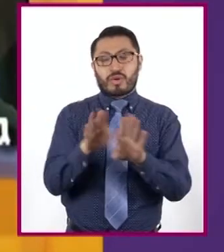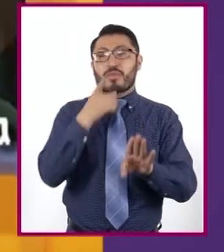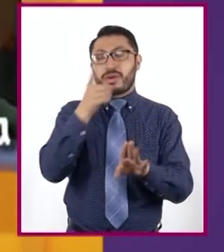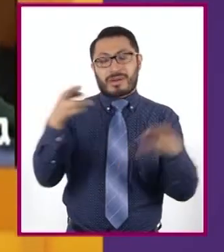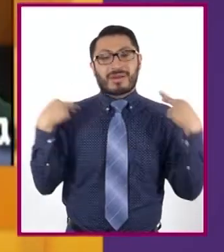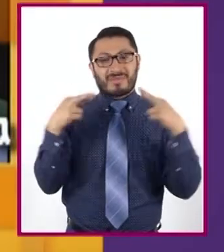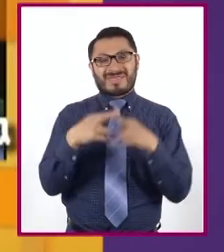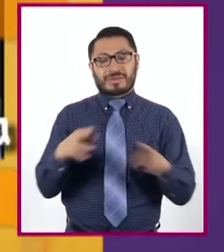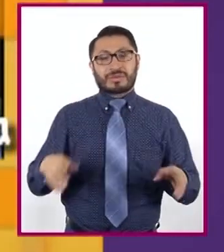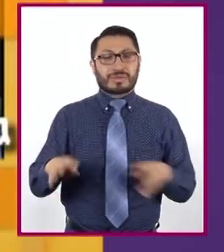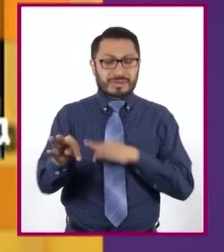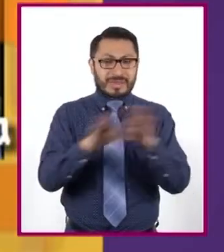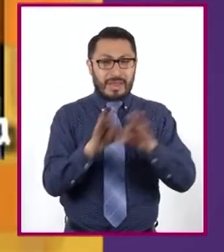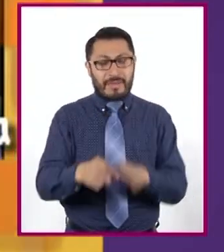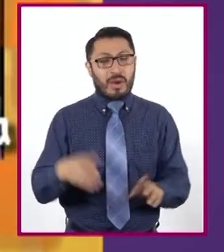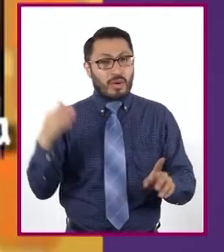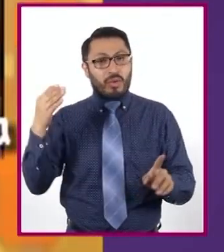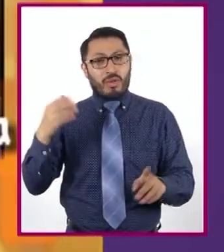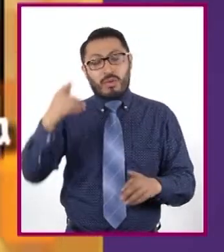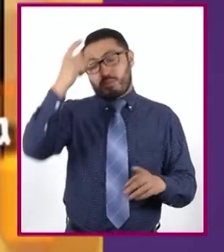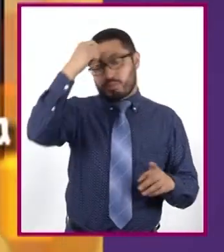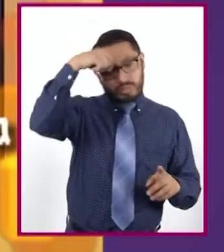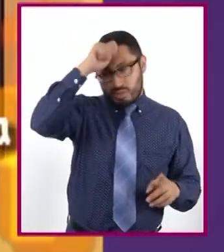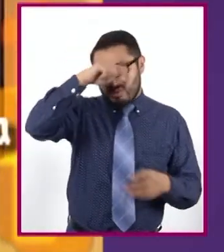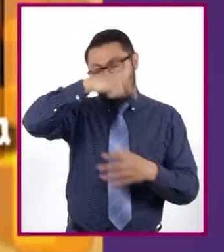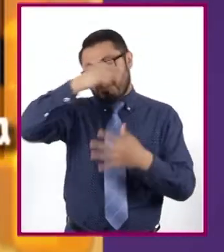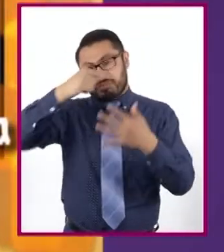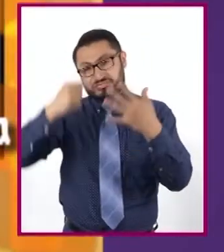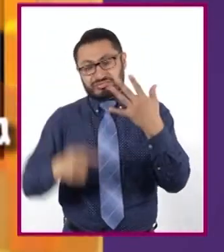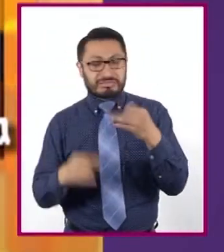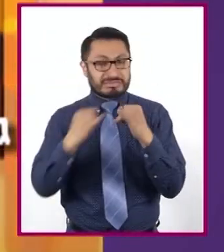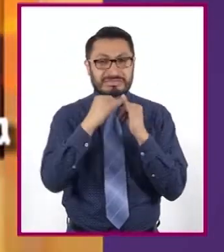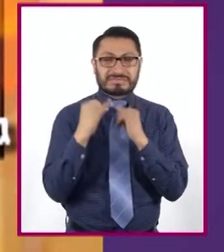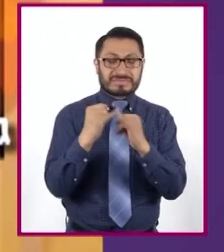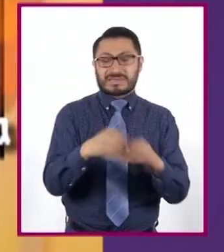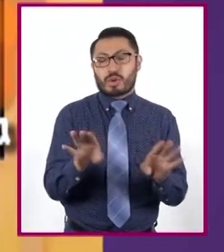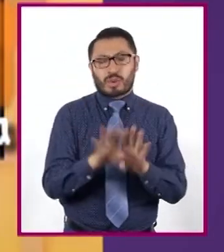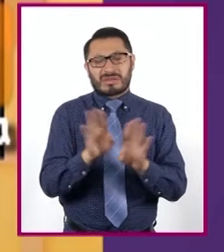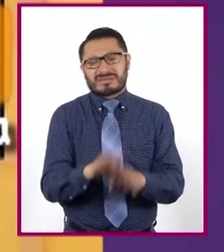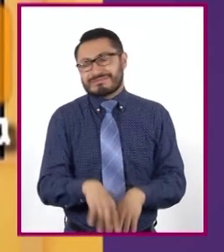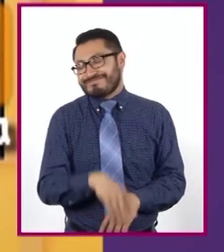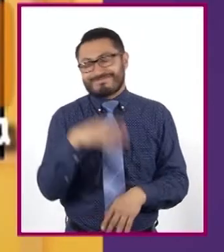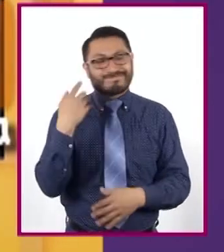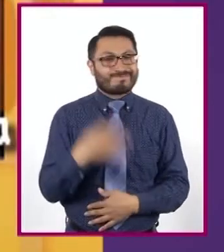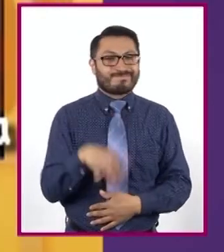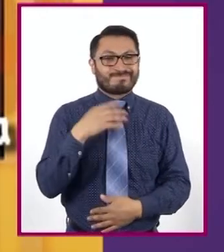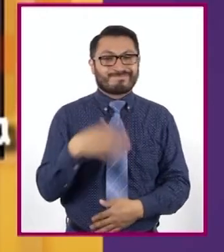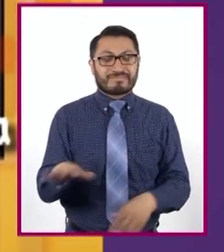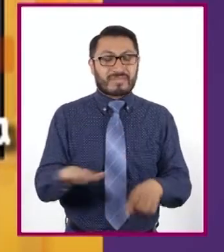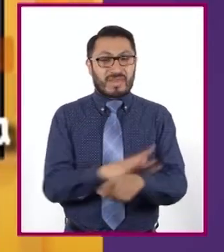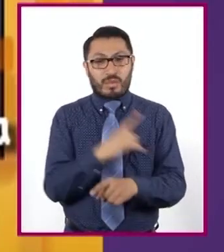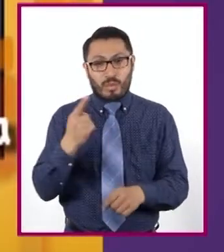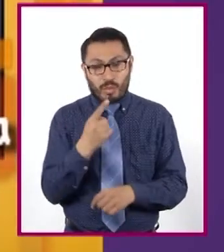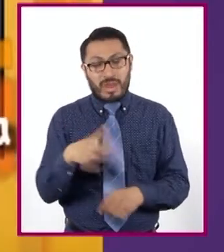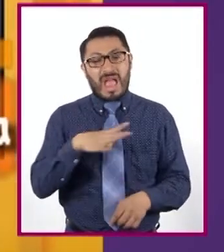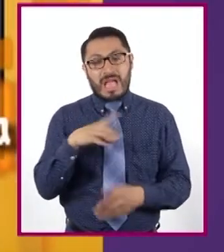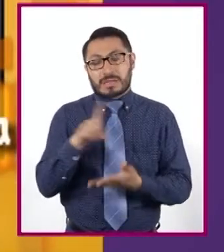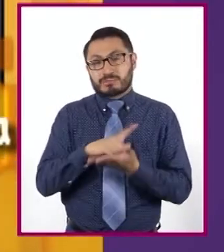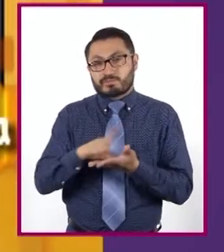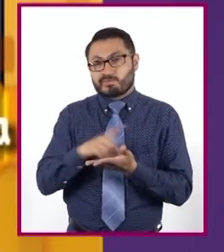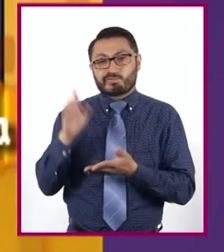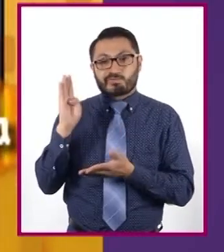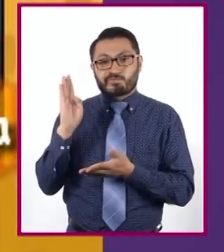directas como indirectas del turismo y otras tantas industrias se ven afectadas principalmente también por el narcotráfico y